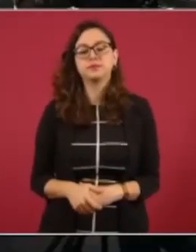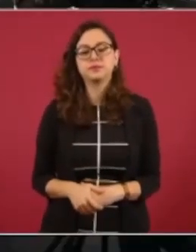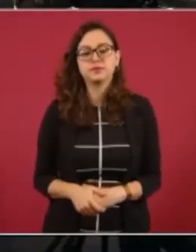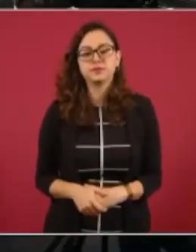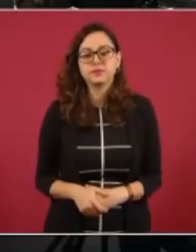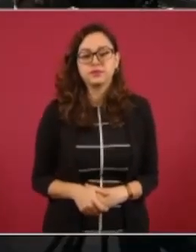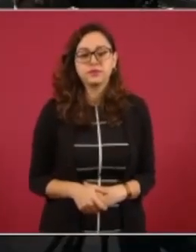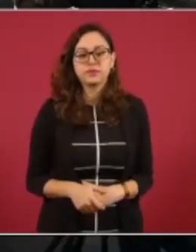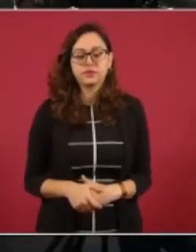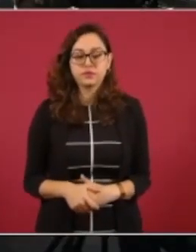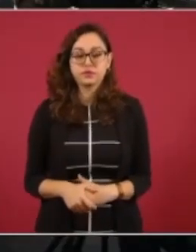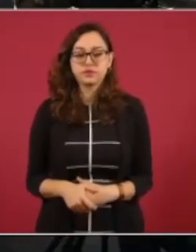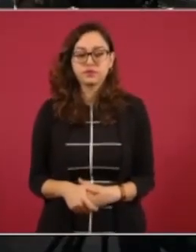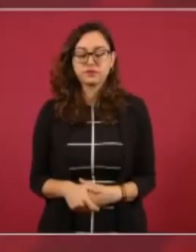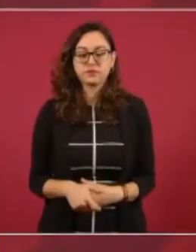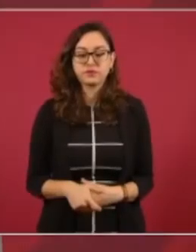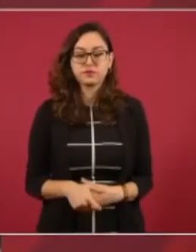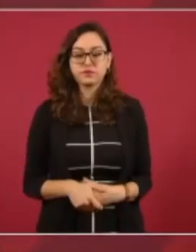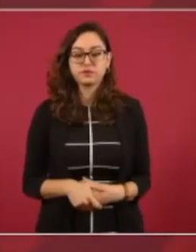hay